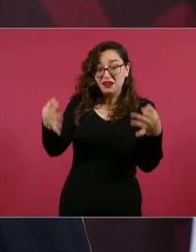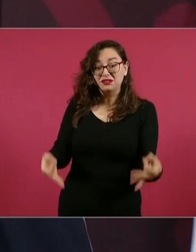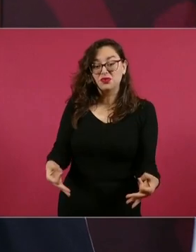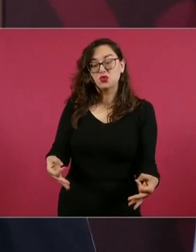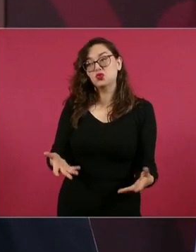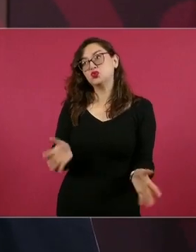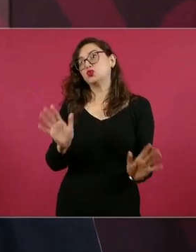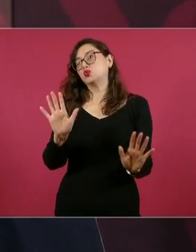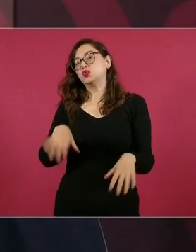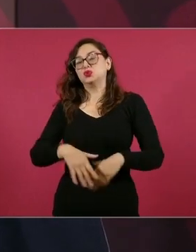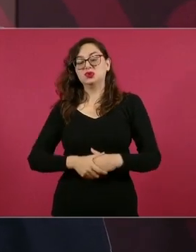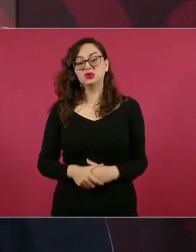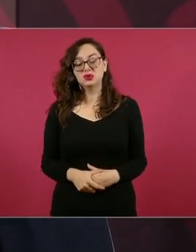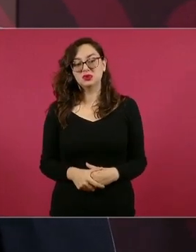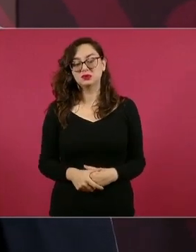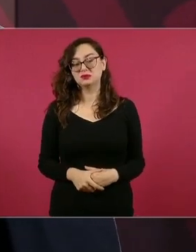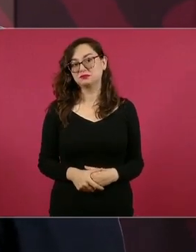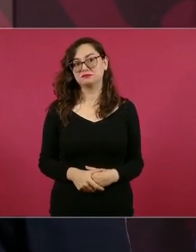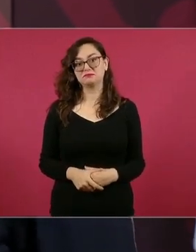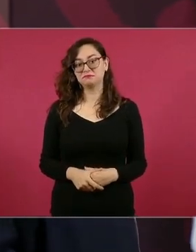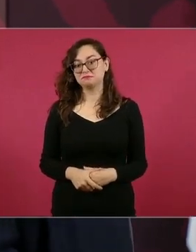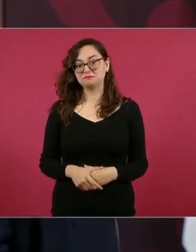empresas y